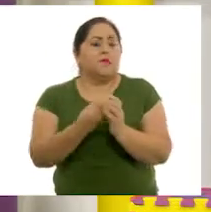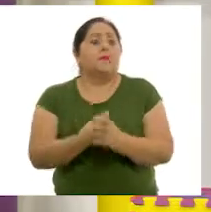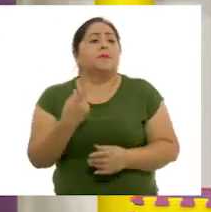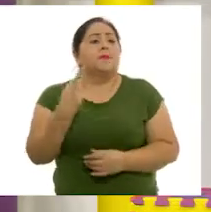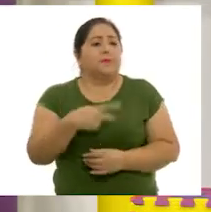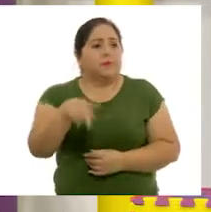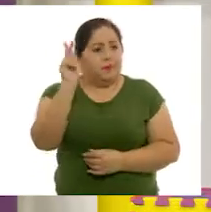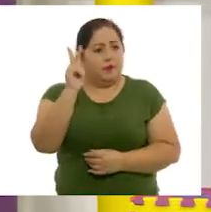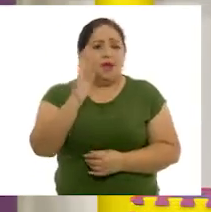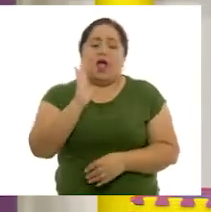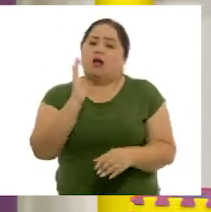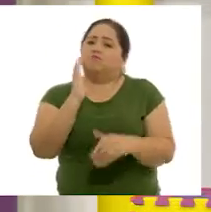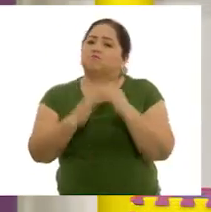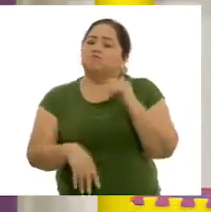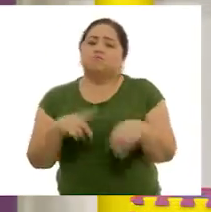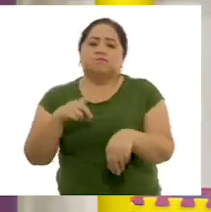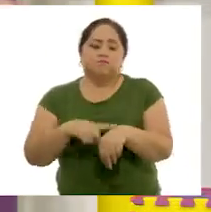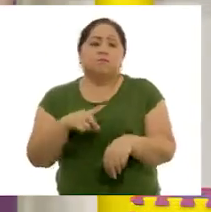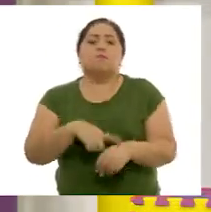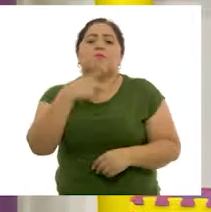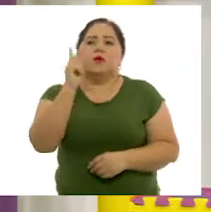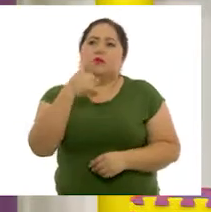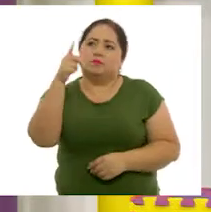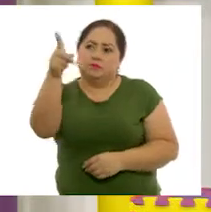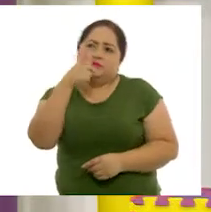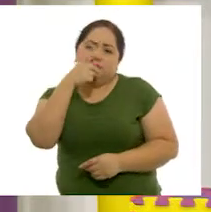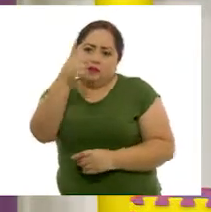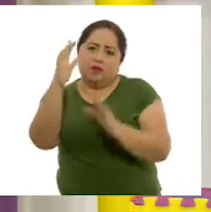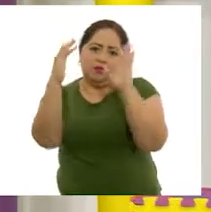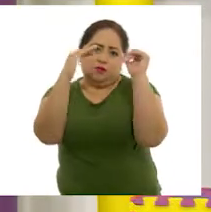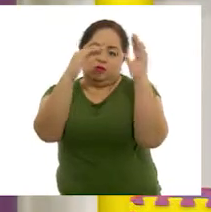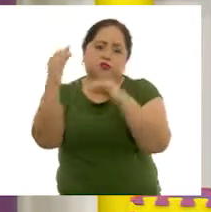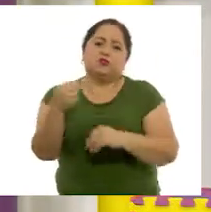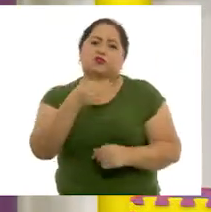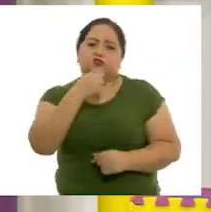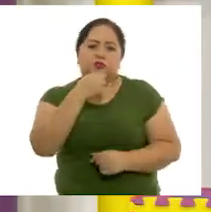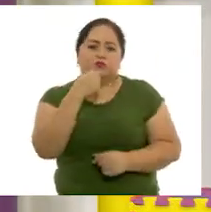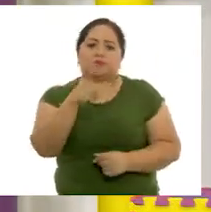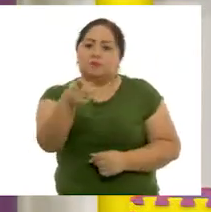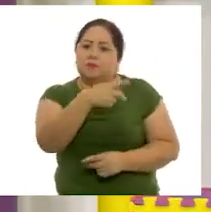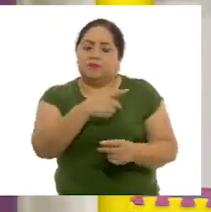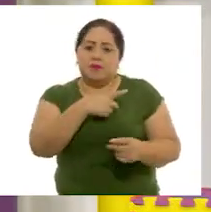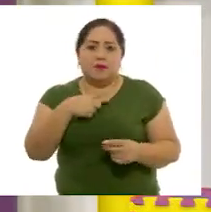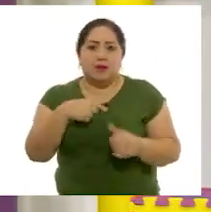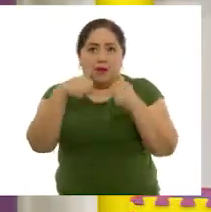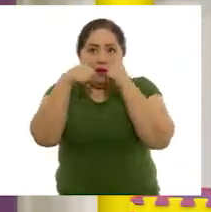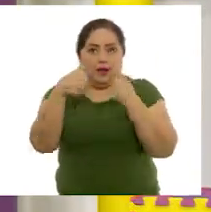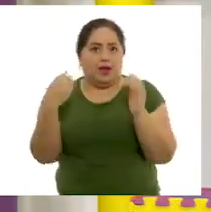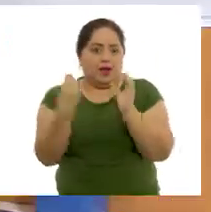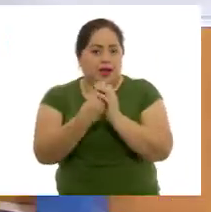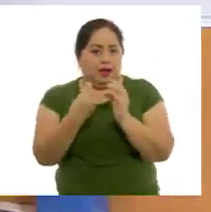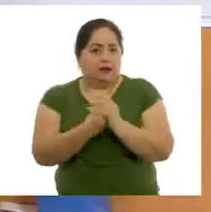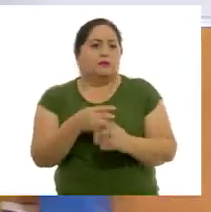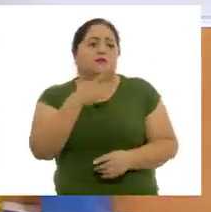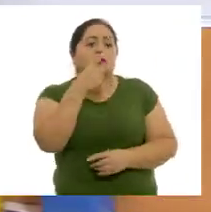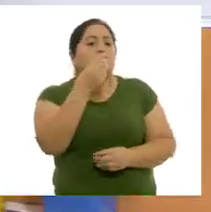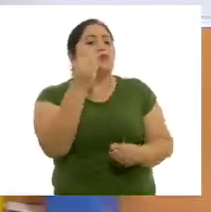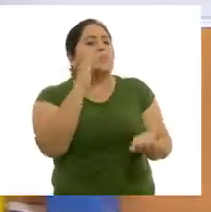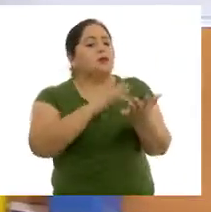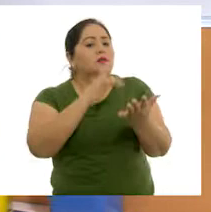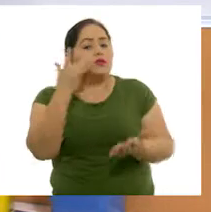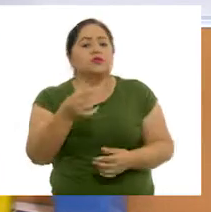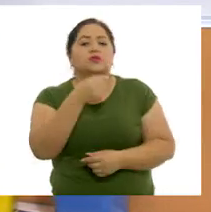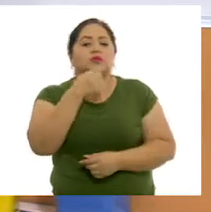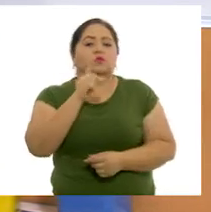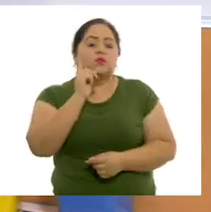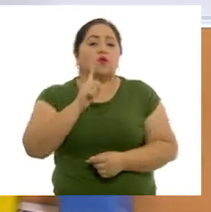Pero pues ya se nos terminó el tiempo y quisiera que te despidieras de las niñas y los niños que prestaron mucha atención a esta clase. Así es. Muchas gracias, niñas y niños.